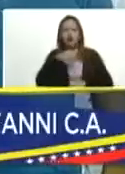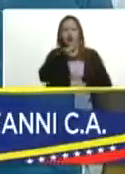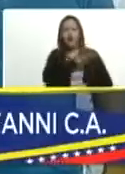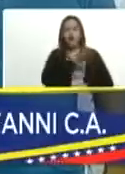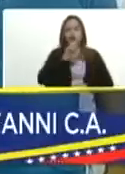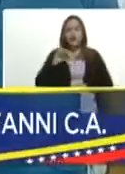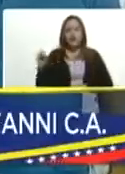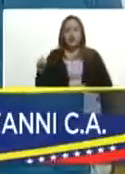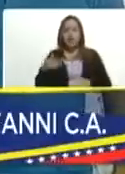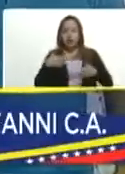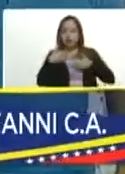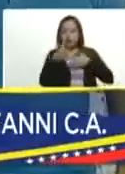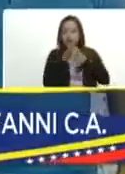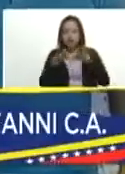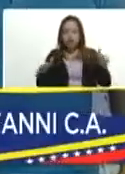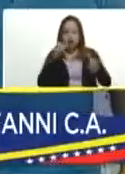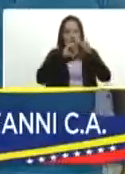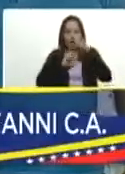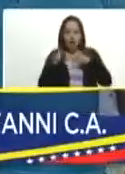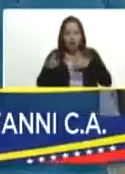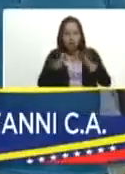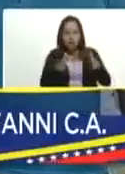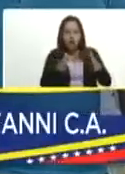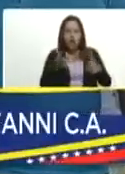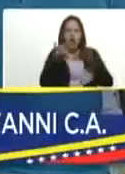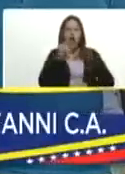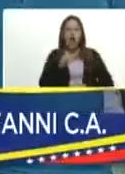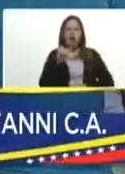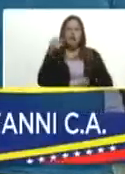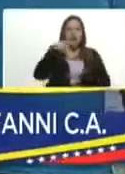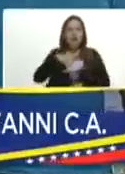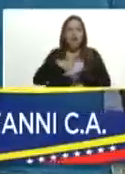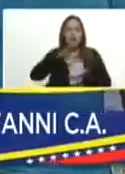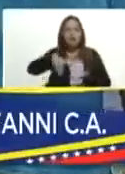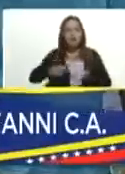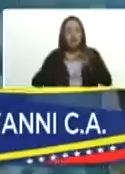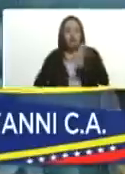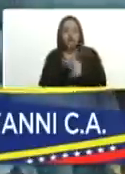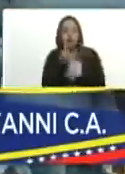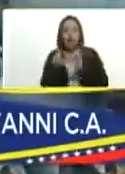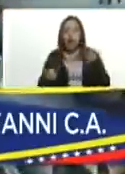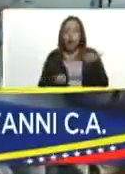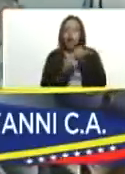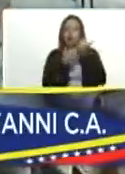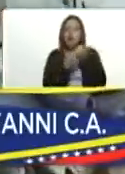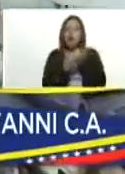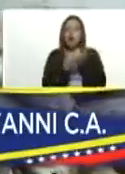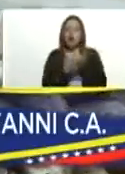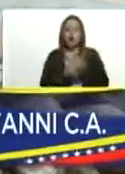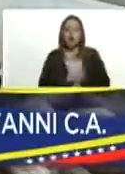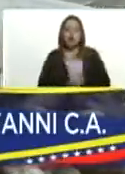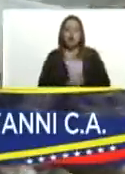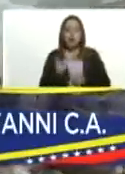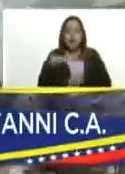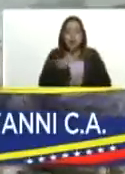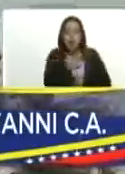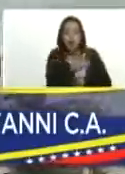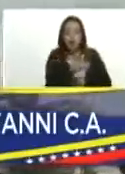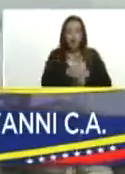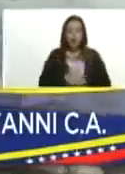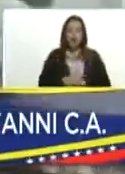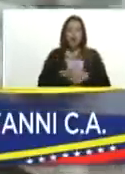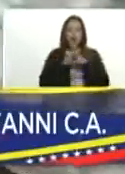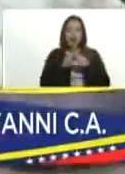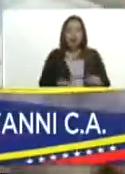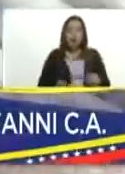que hay en el estado Miranda y que estamos reactivando para contribuir en el aporte de producción de pescado a toda